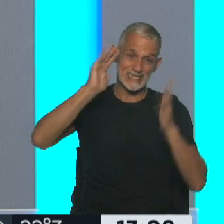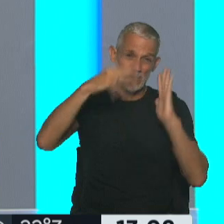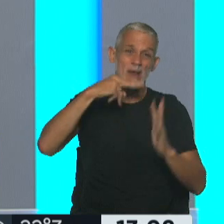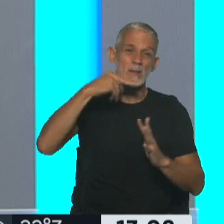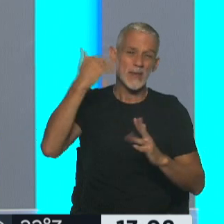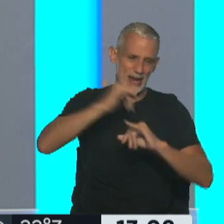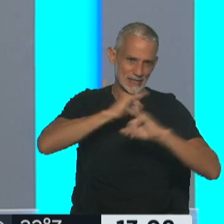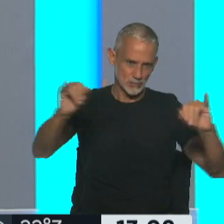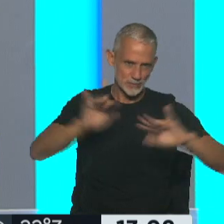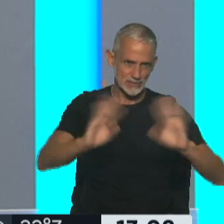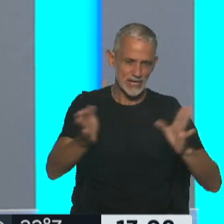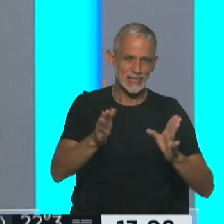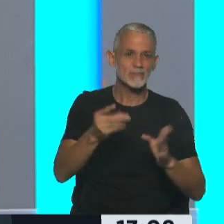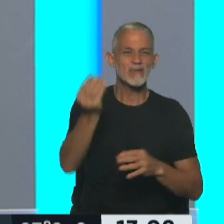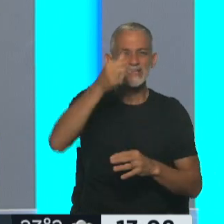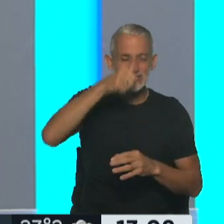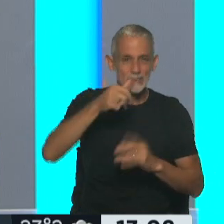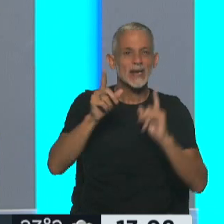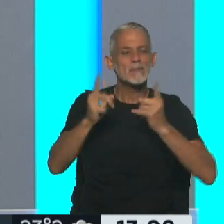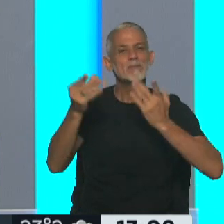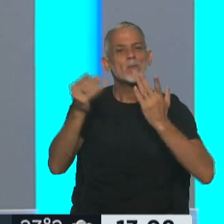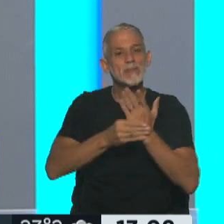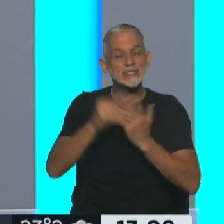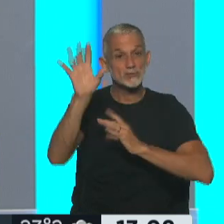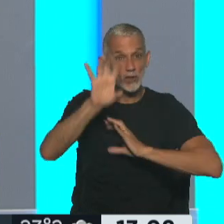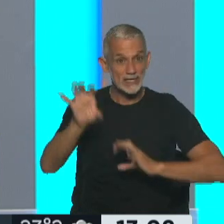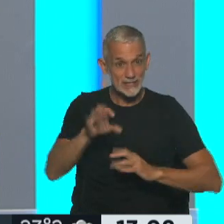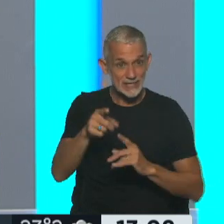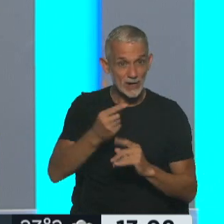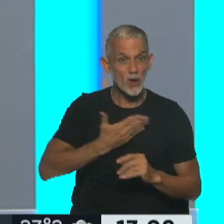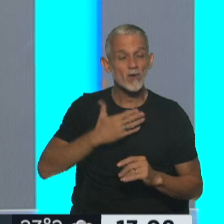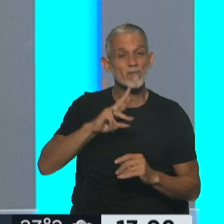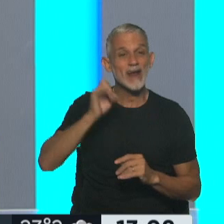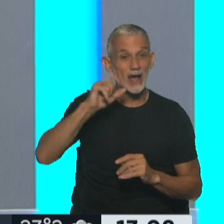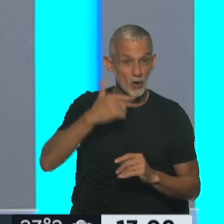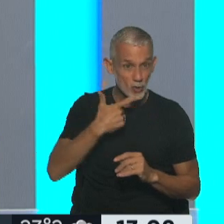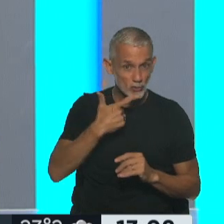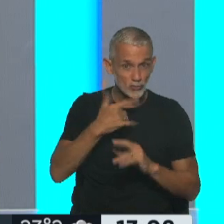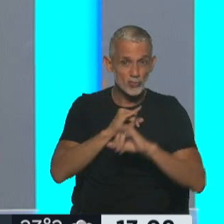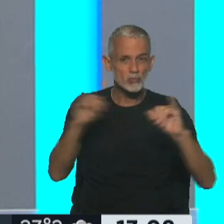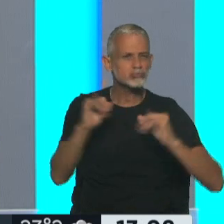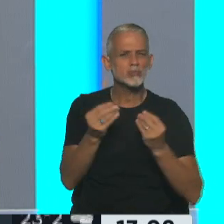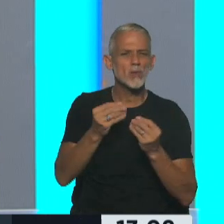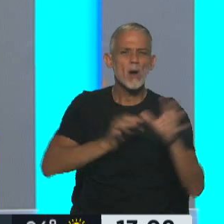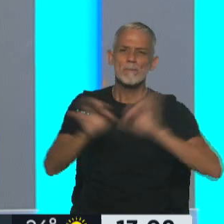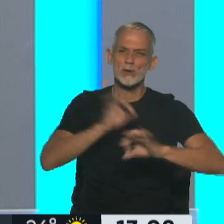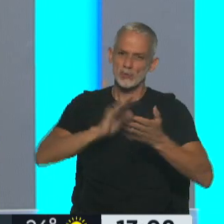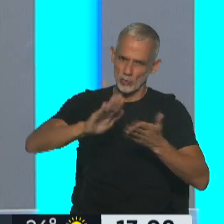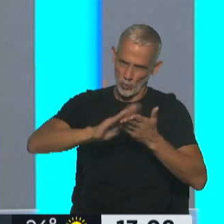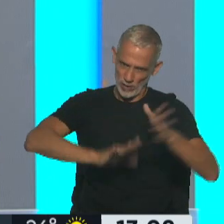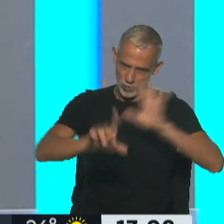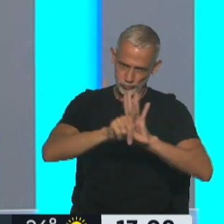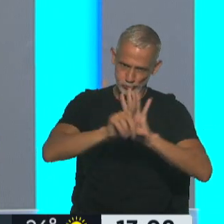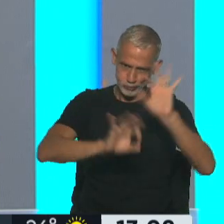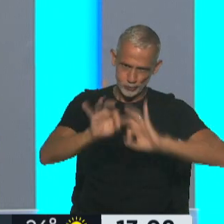día viernes, el fin de semana el propio ministro del Interior, Guillermo Francos, enviar un nuevo proyecto